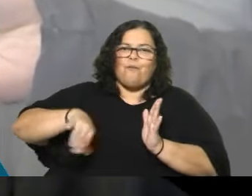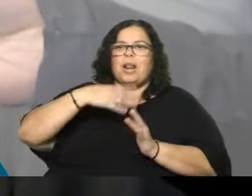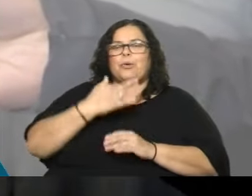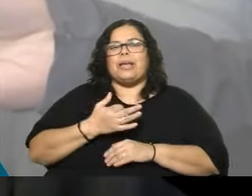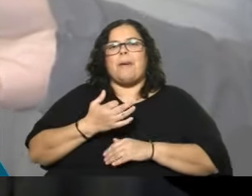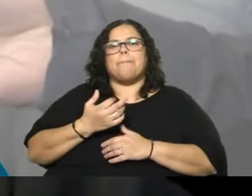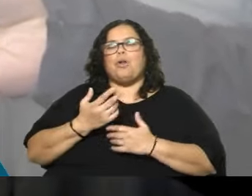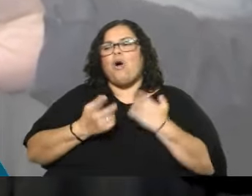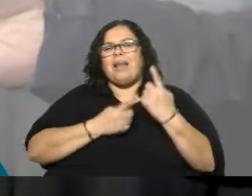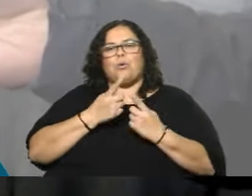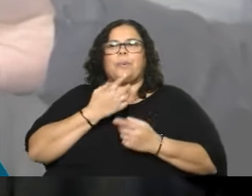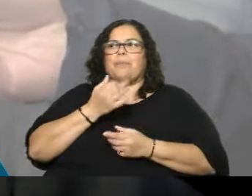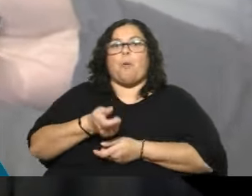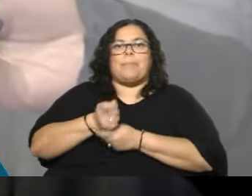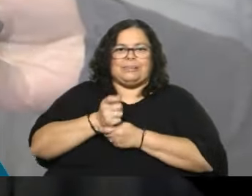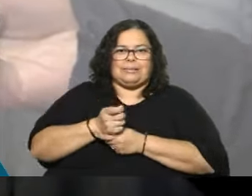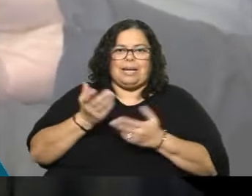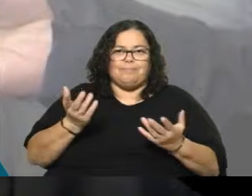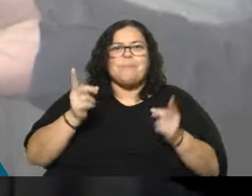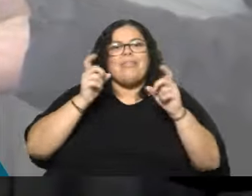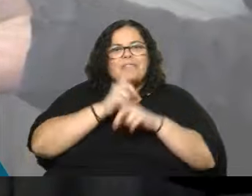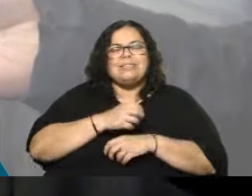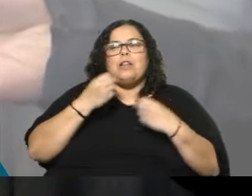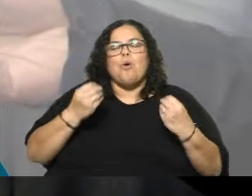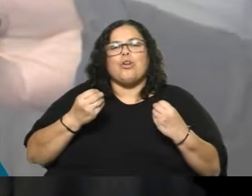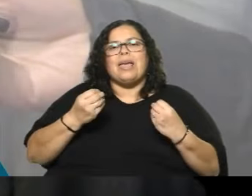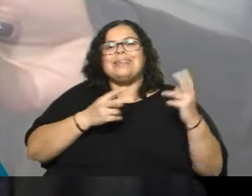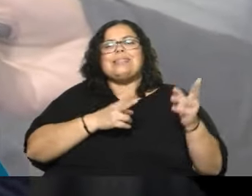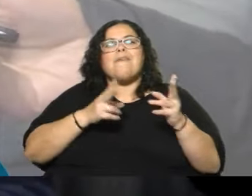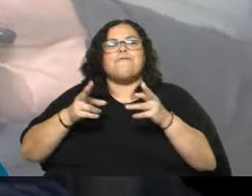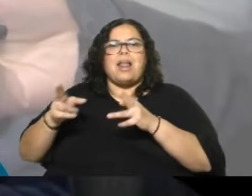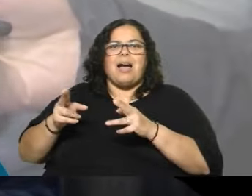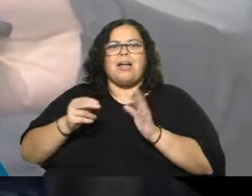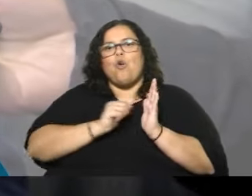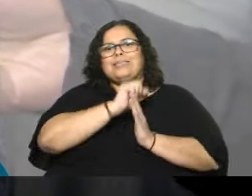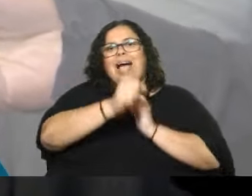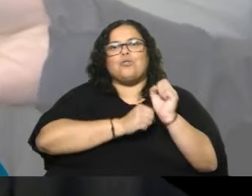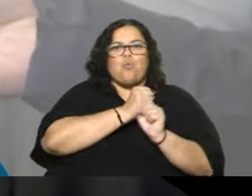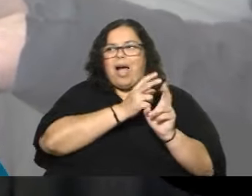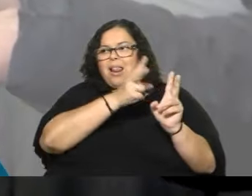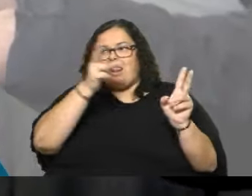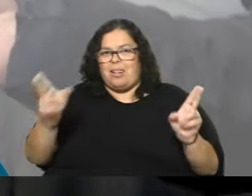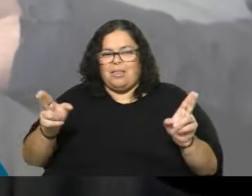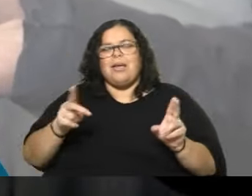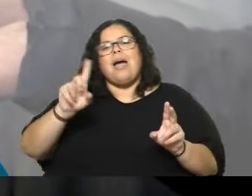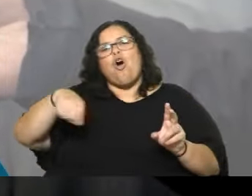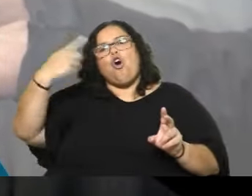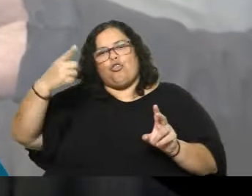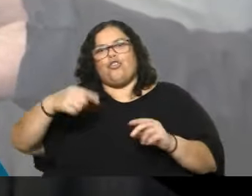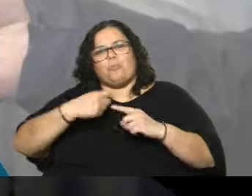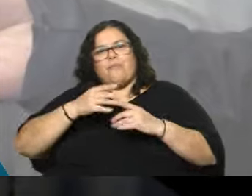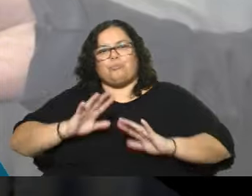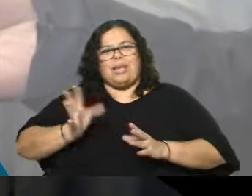sectores afrales de la pesca, que van a estar en una versión 2 de este modelo, pero la generalidad